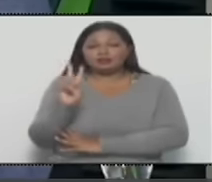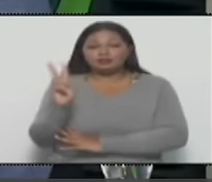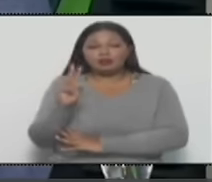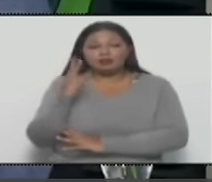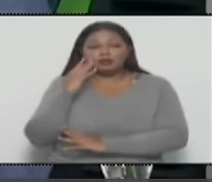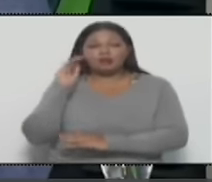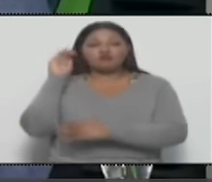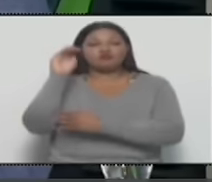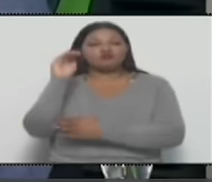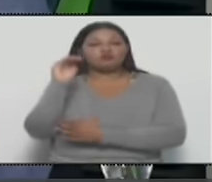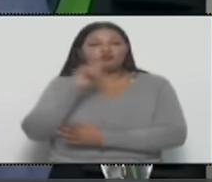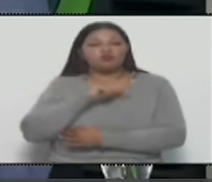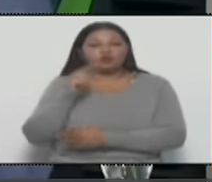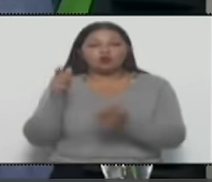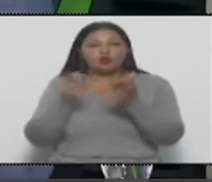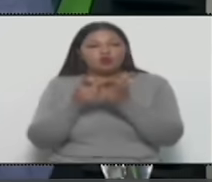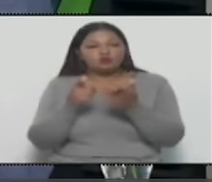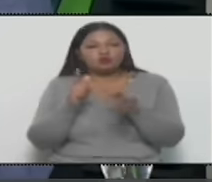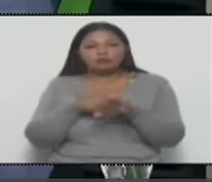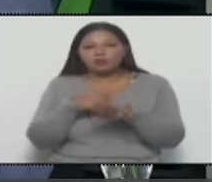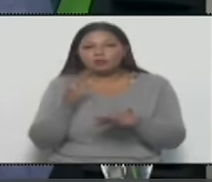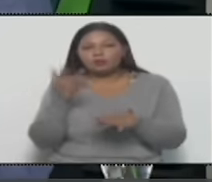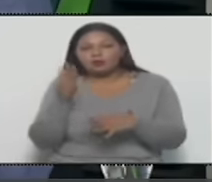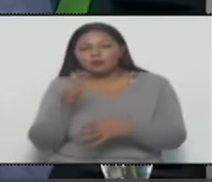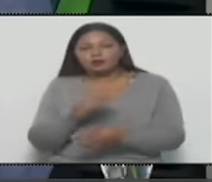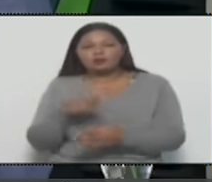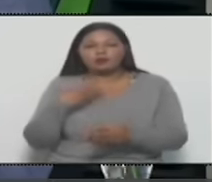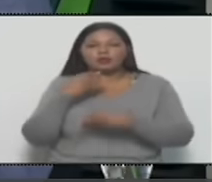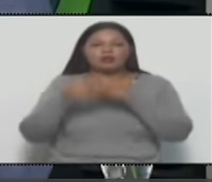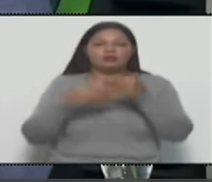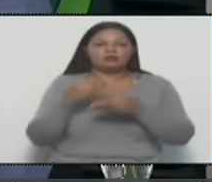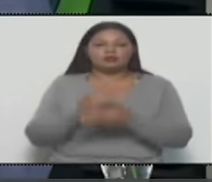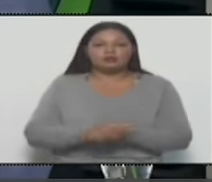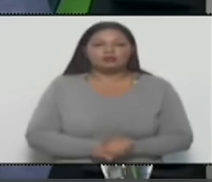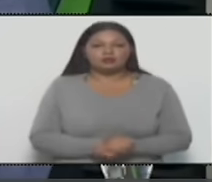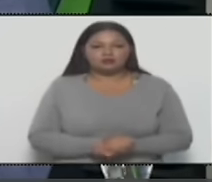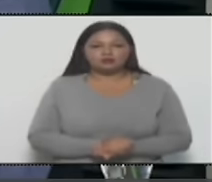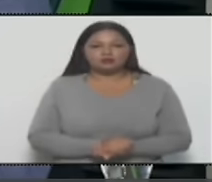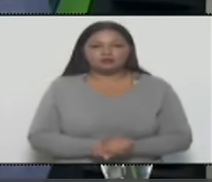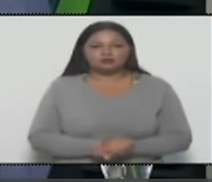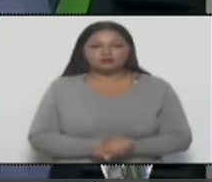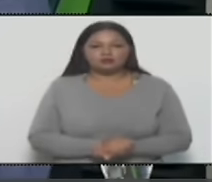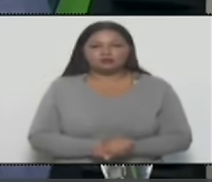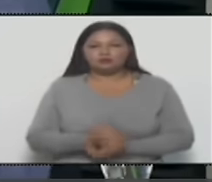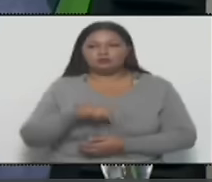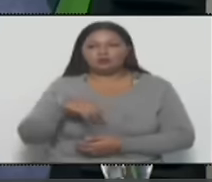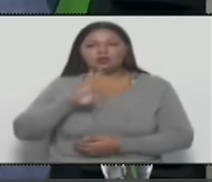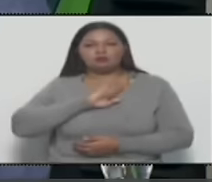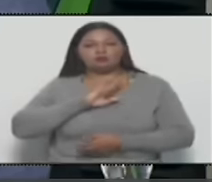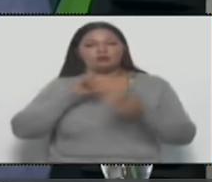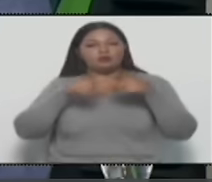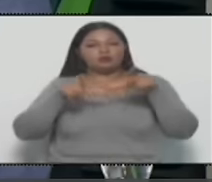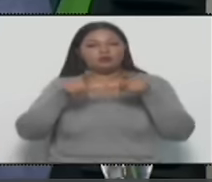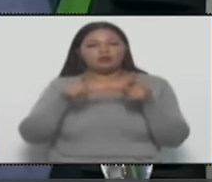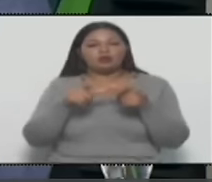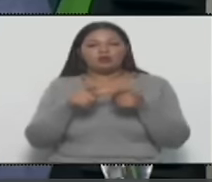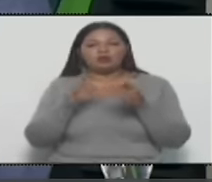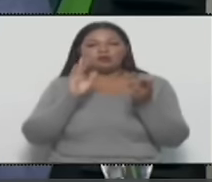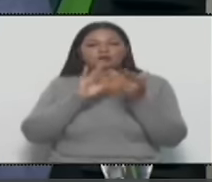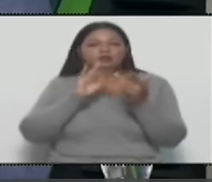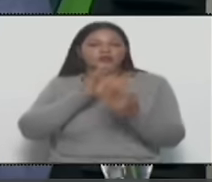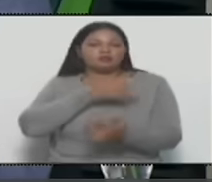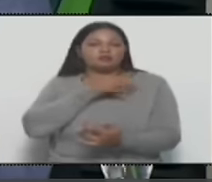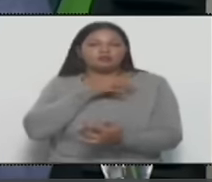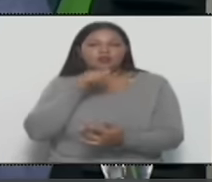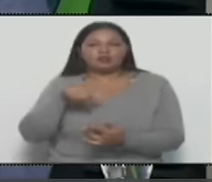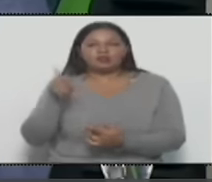un futuro, en un corto, mediano plazo, podemos estar inclusive utilizando nuestras propias plataformas de redes sociales desarrolladas aquí en Venezuela.